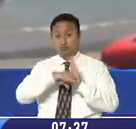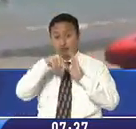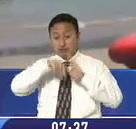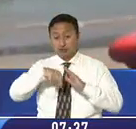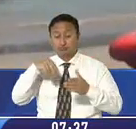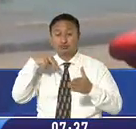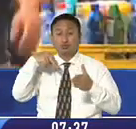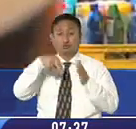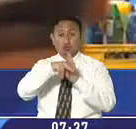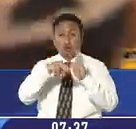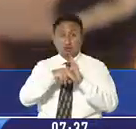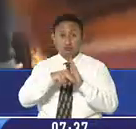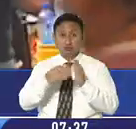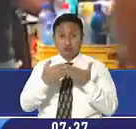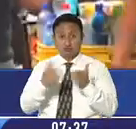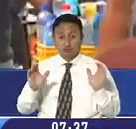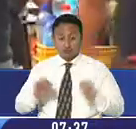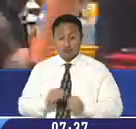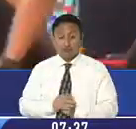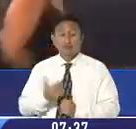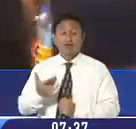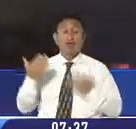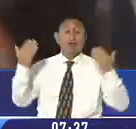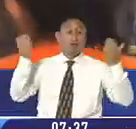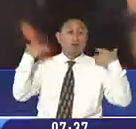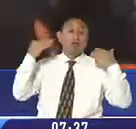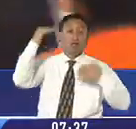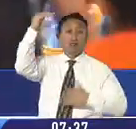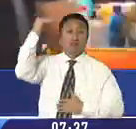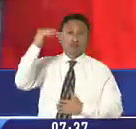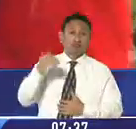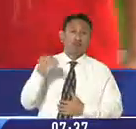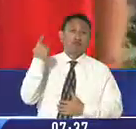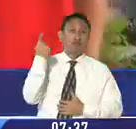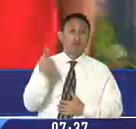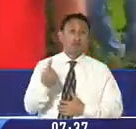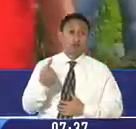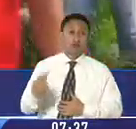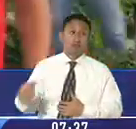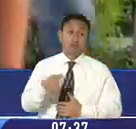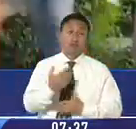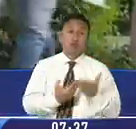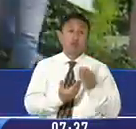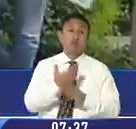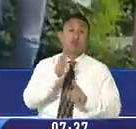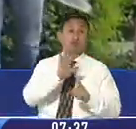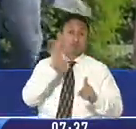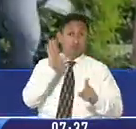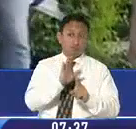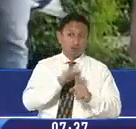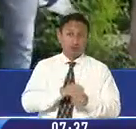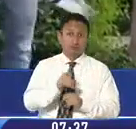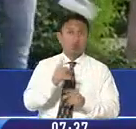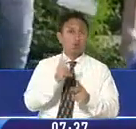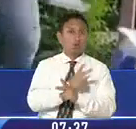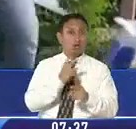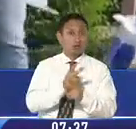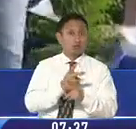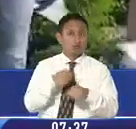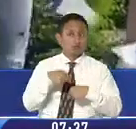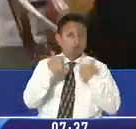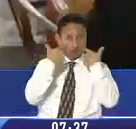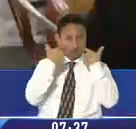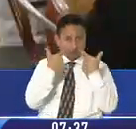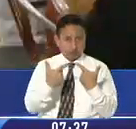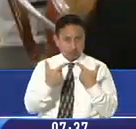en Guayaquil pasamos a nivel de alerta 1. Pero ante esta amenaza, no se debe bajar la guardia y la vigilancia epidemiológica